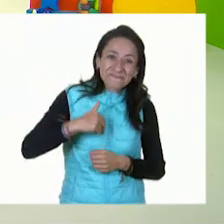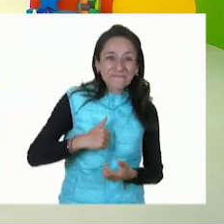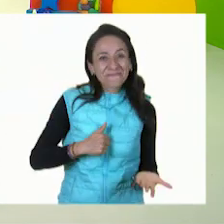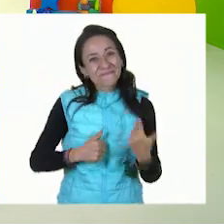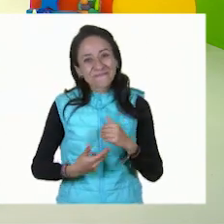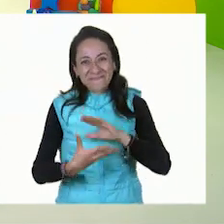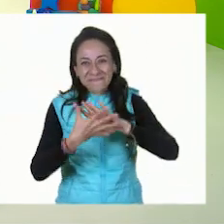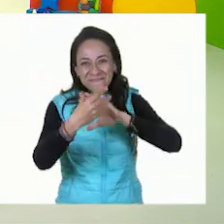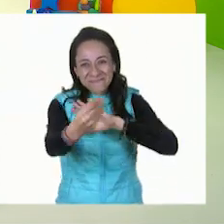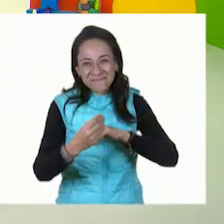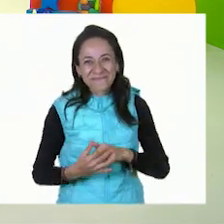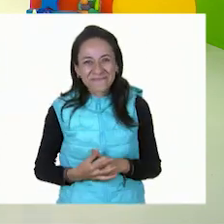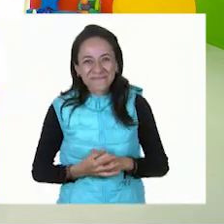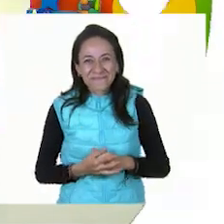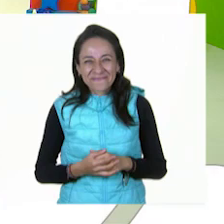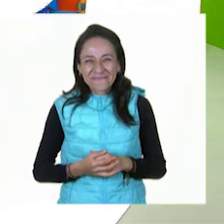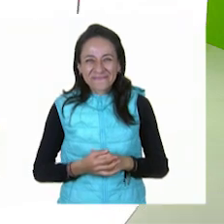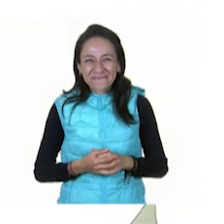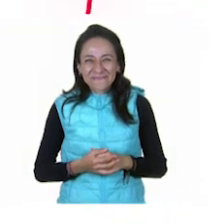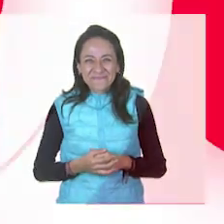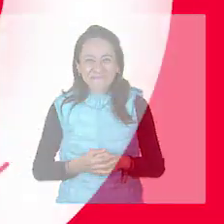¡Eso! ¡Bien!